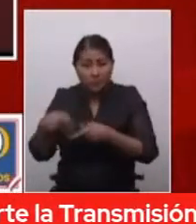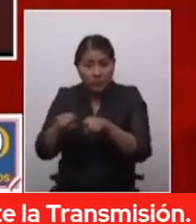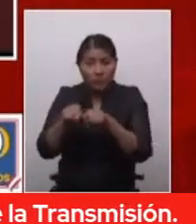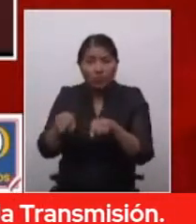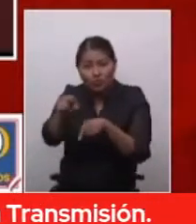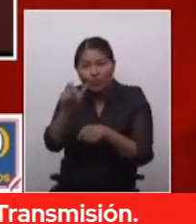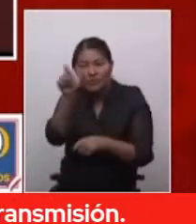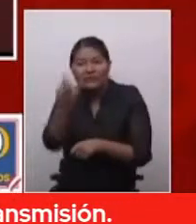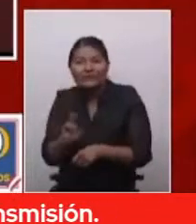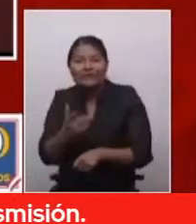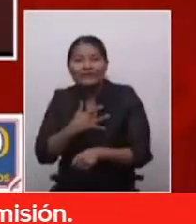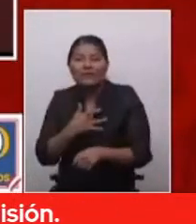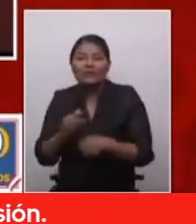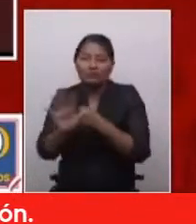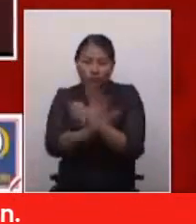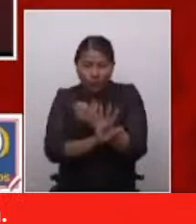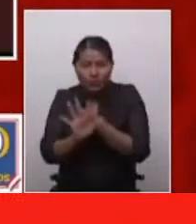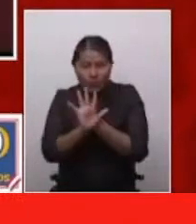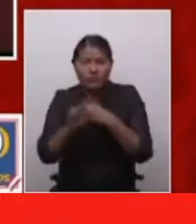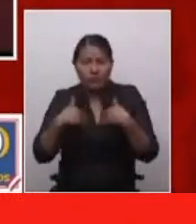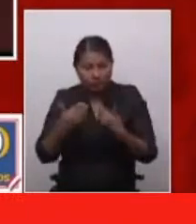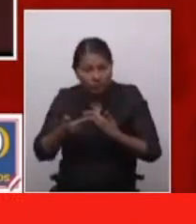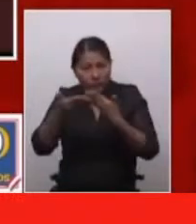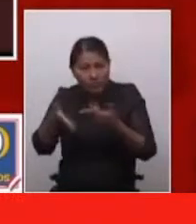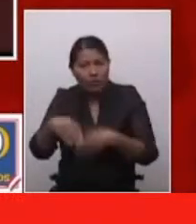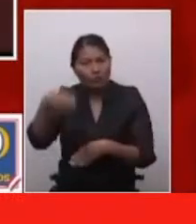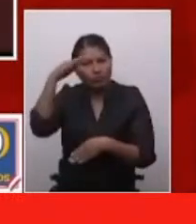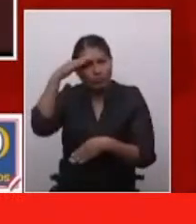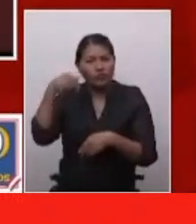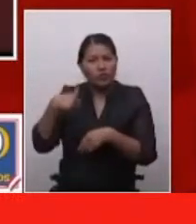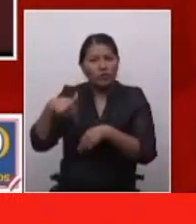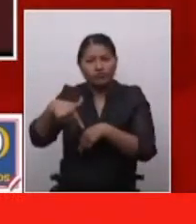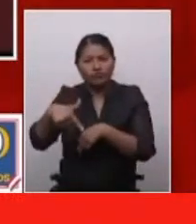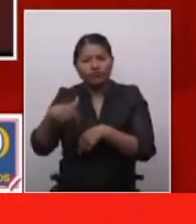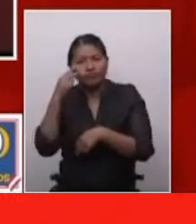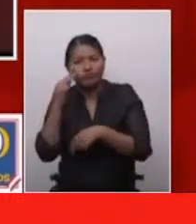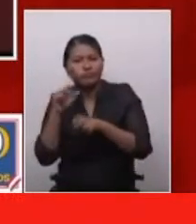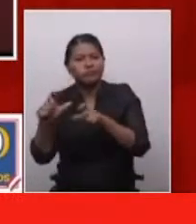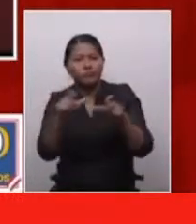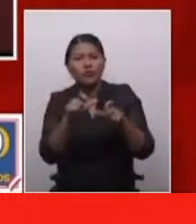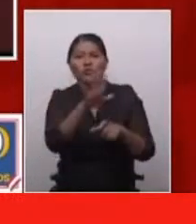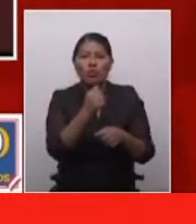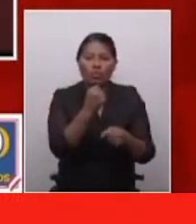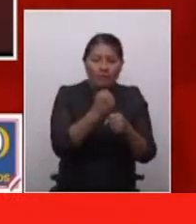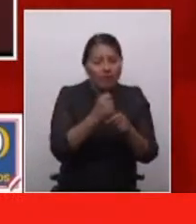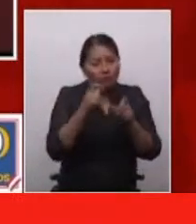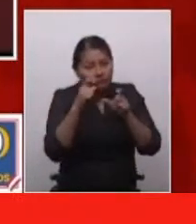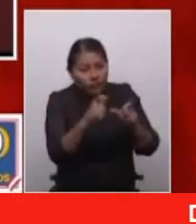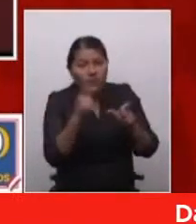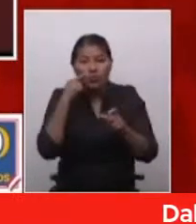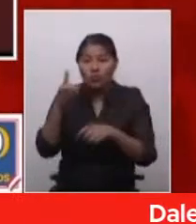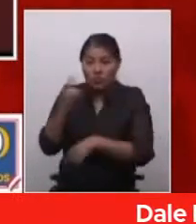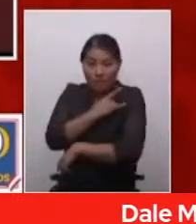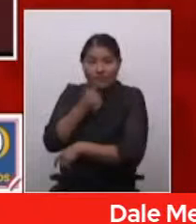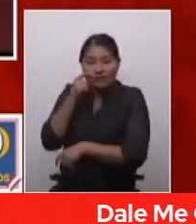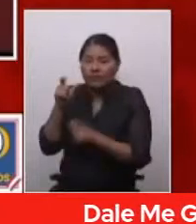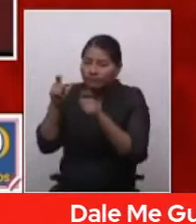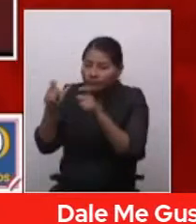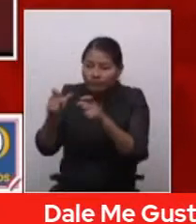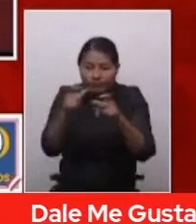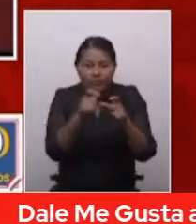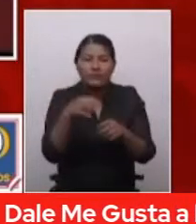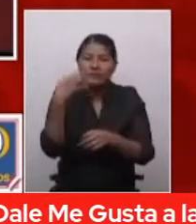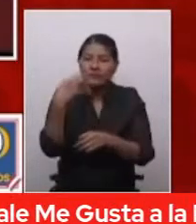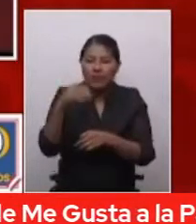sientas protegido. Tendrás policías patrullando tu barrio, tu trabajo y tu universidad